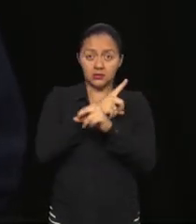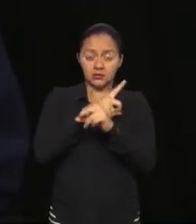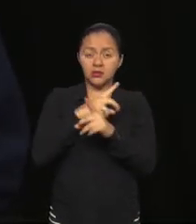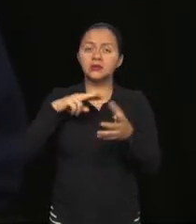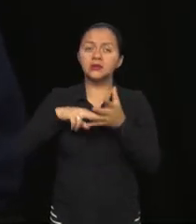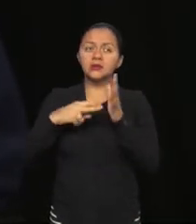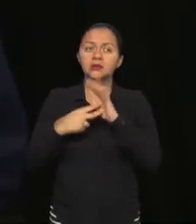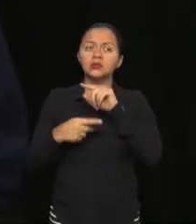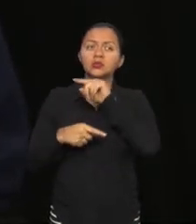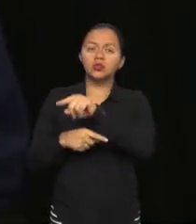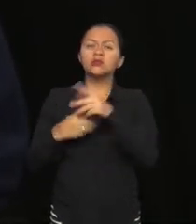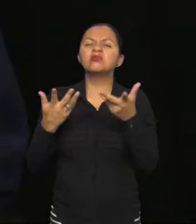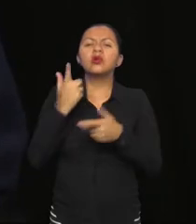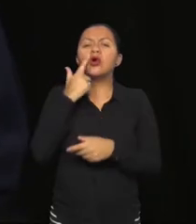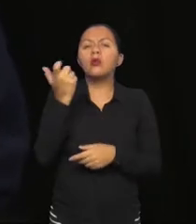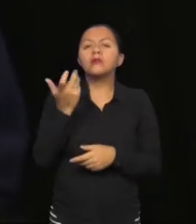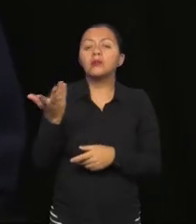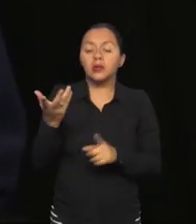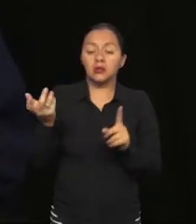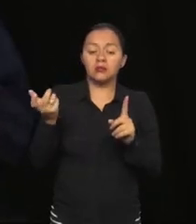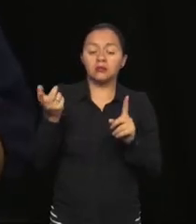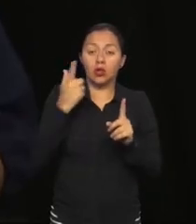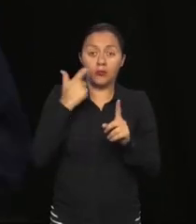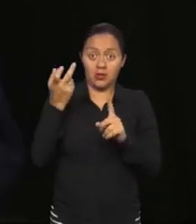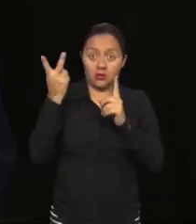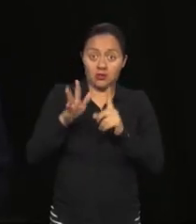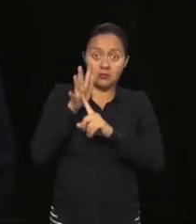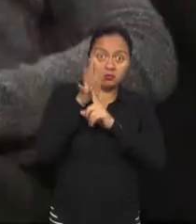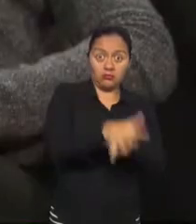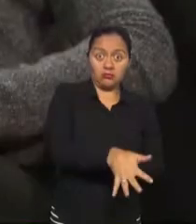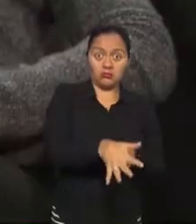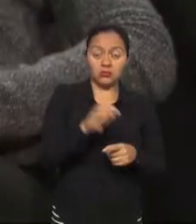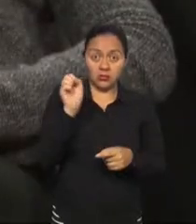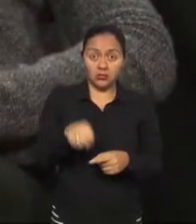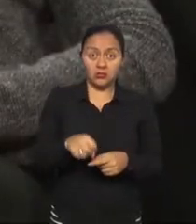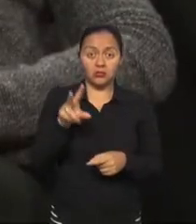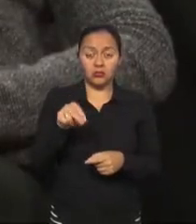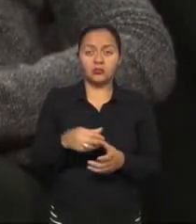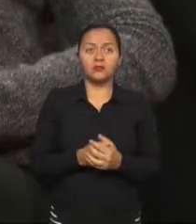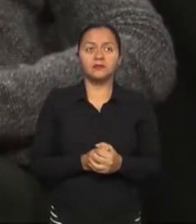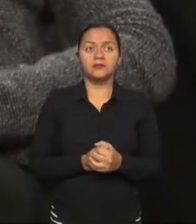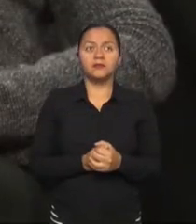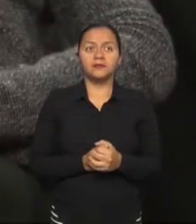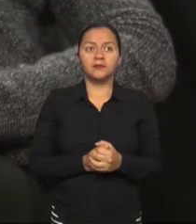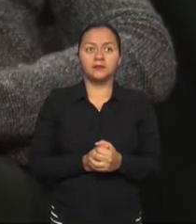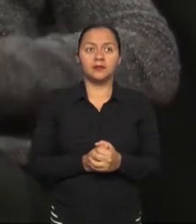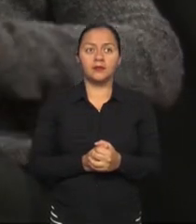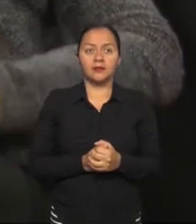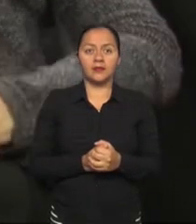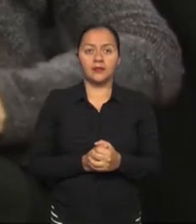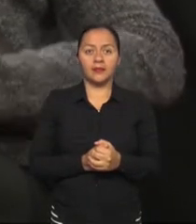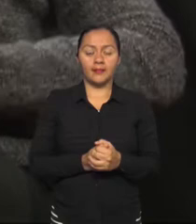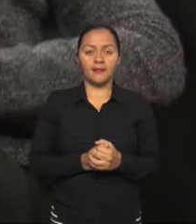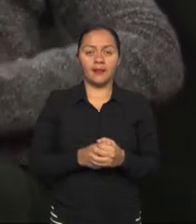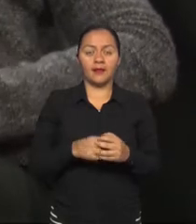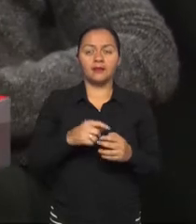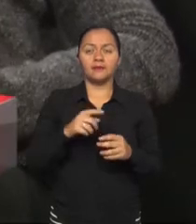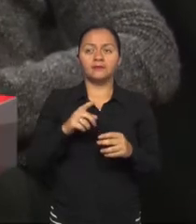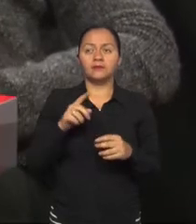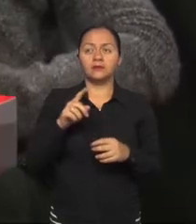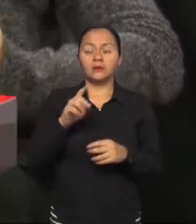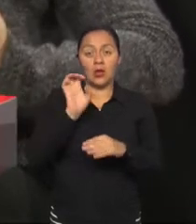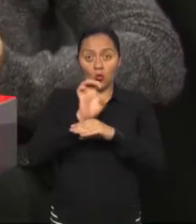con respecto a papel, en este caso, del hombre, de la masculinidad, también en lo que es involucrada en el tema de violencia? Bueno, como en el resto del país